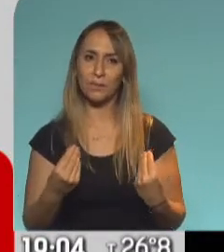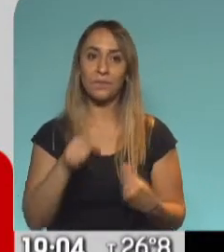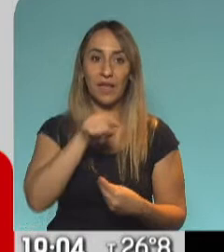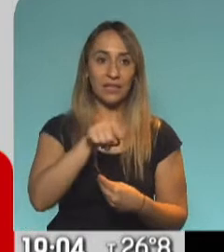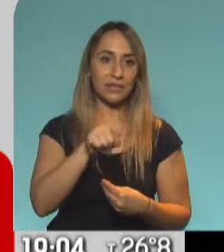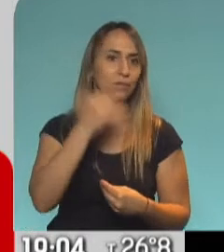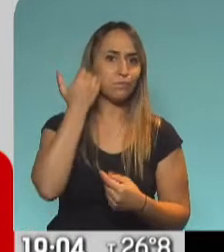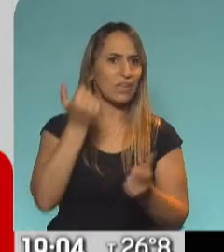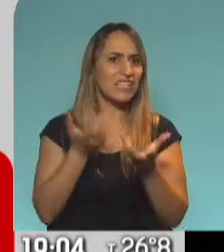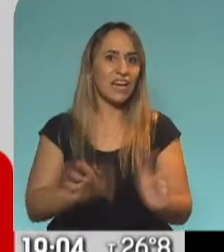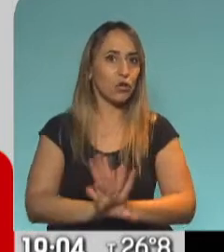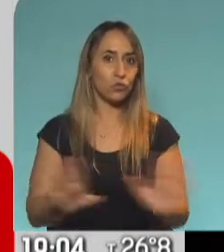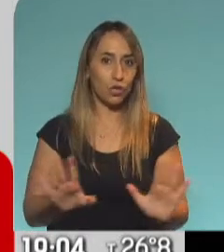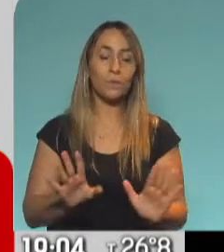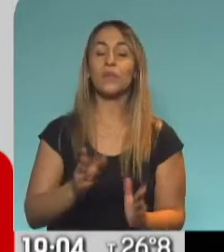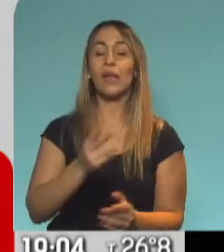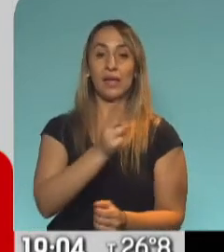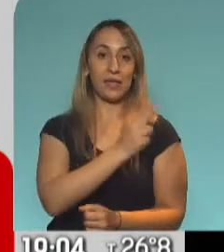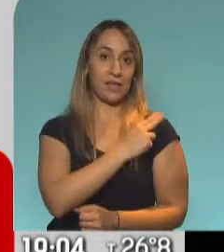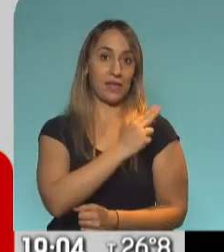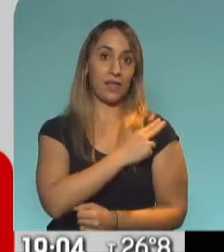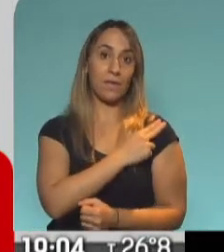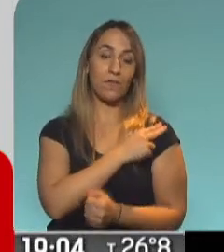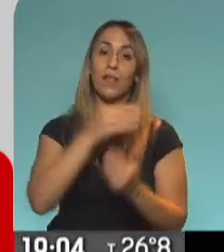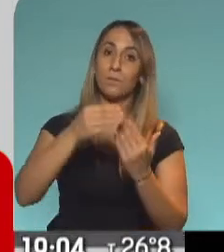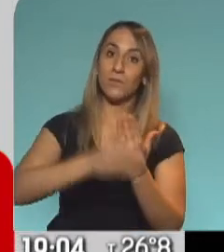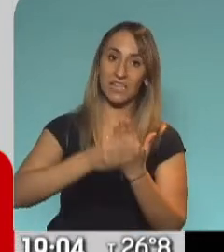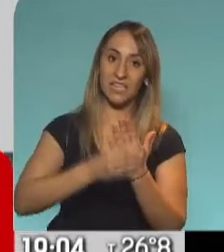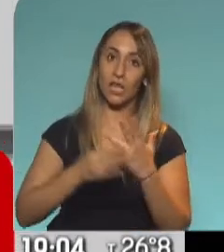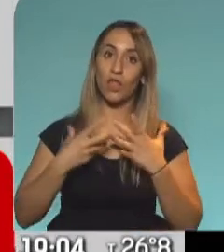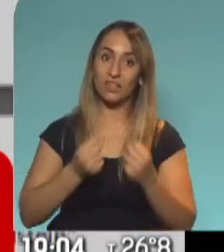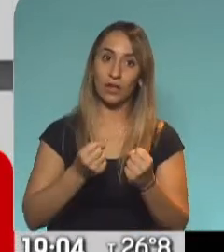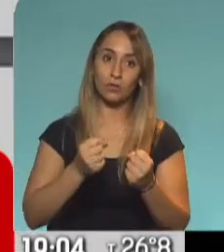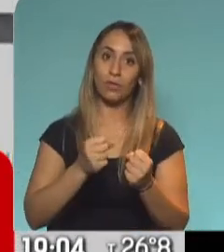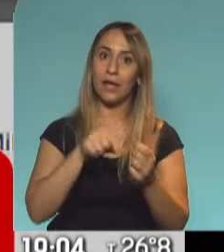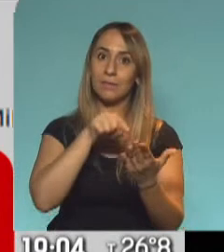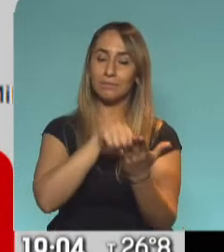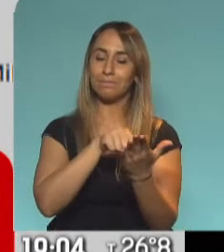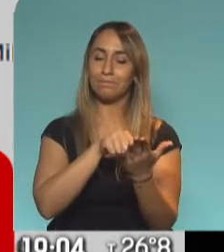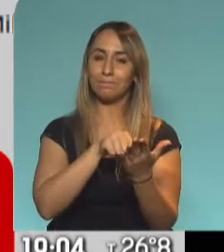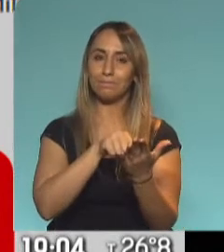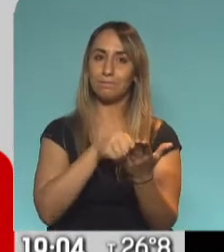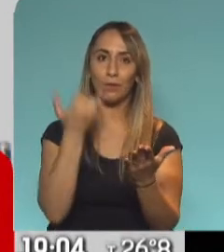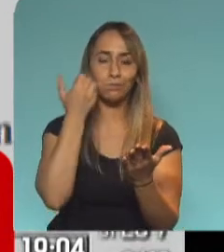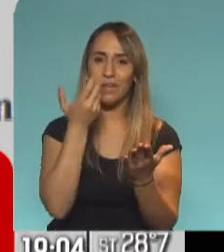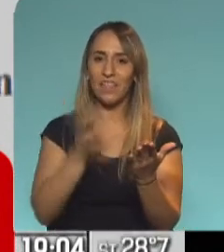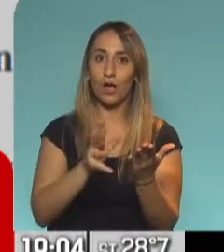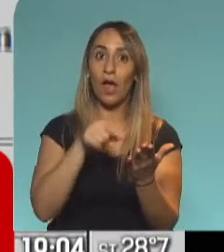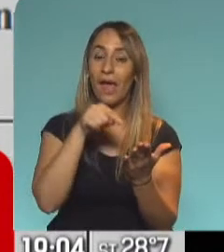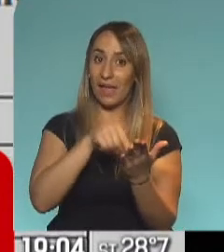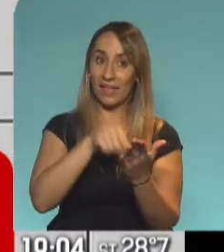ya renunciado, como jefe de gabinete del Ministerio de Salud, es como el apuntado de quién